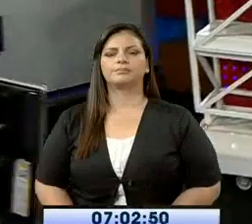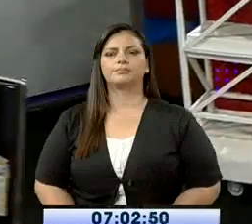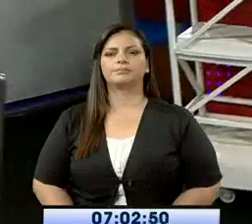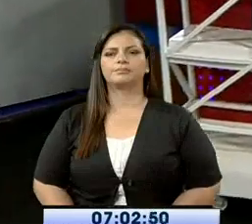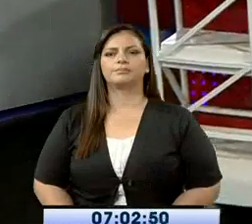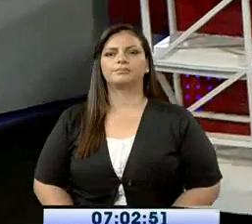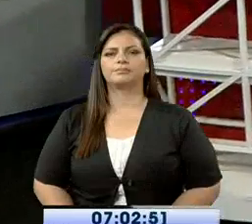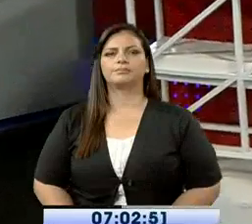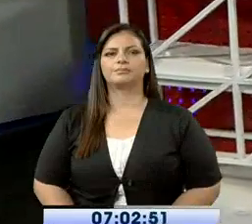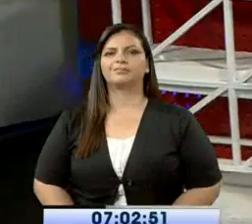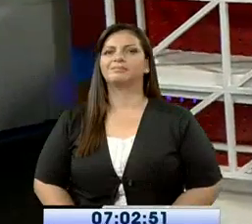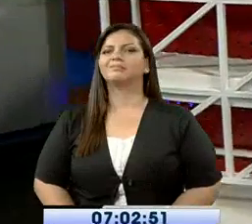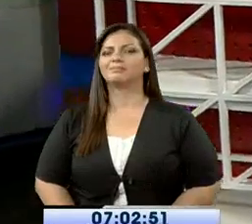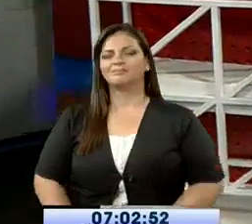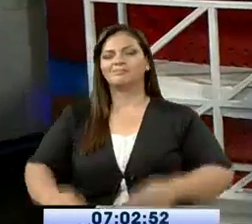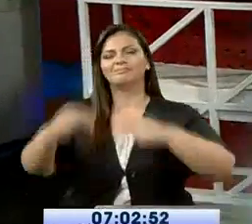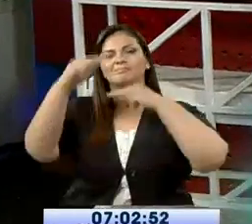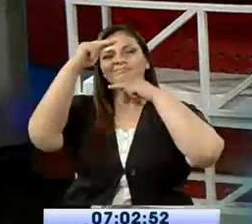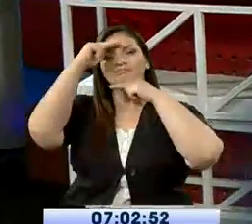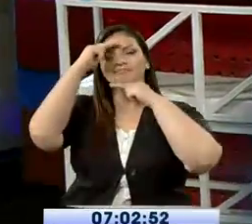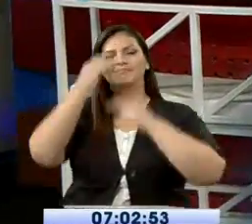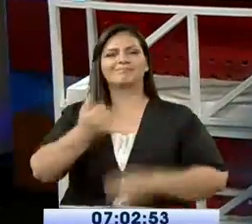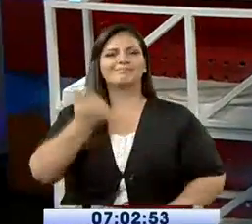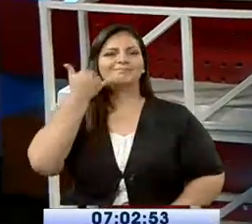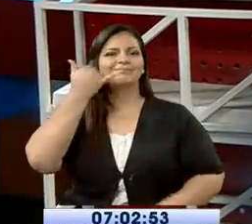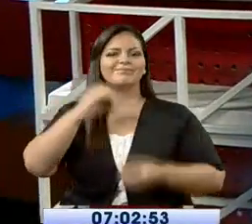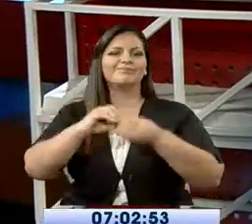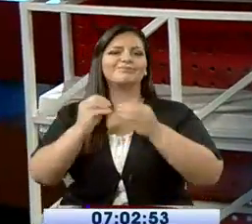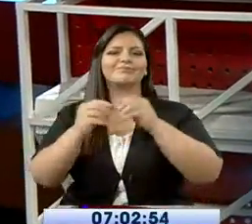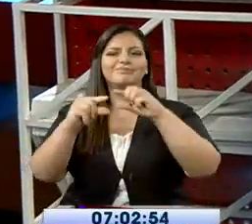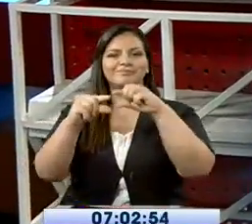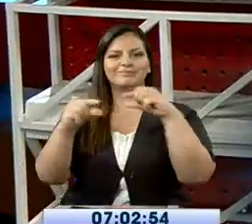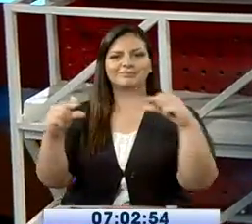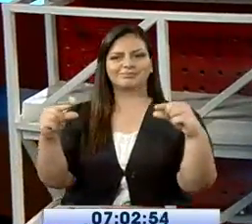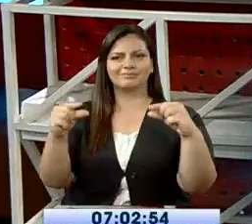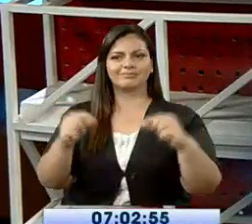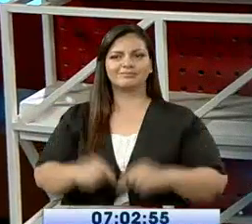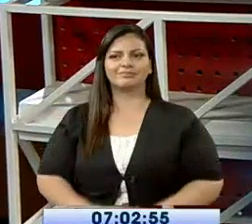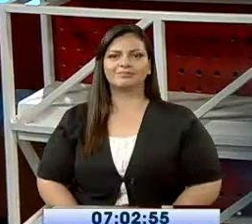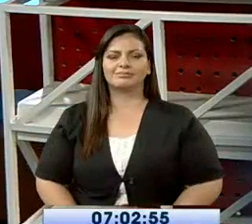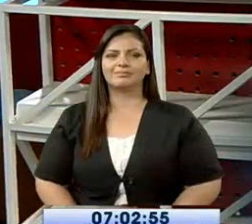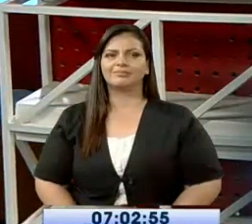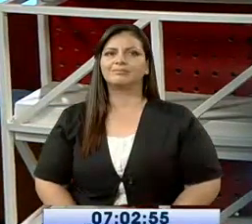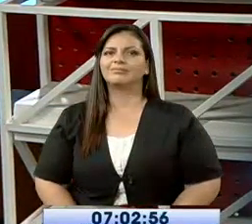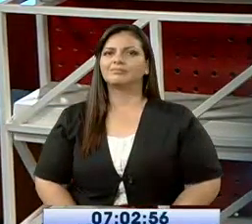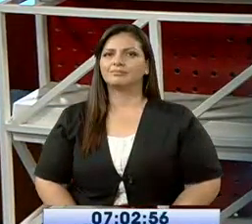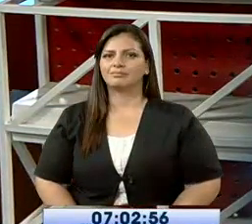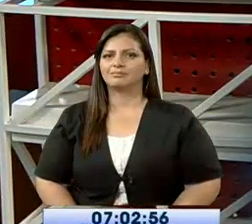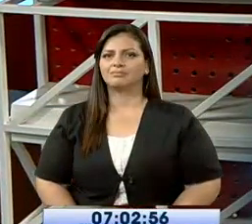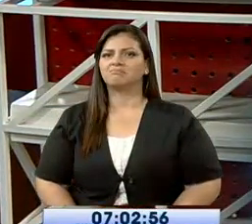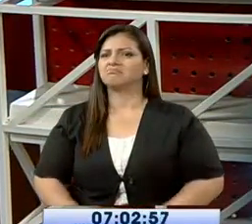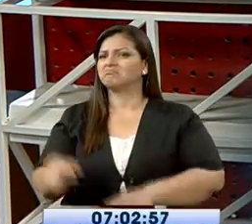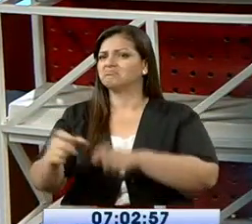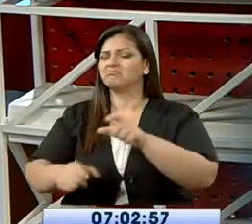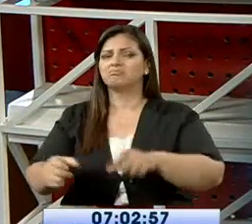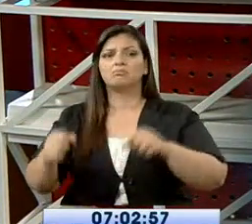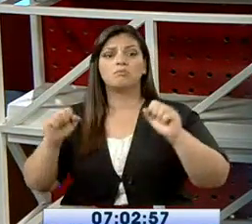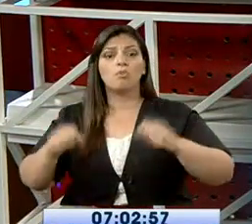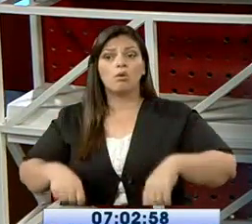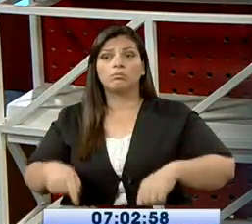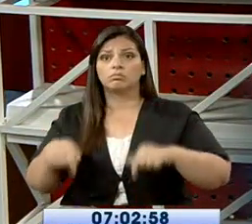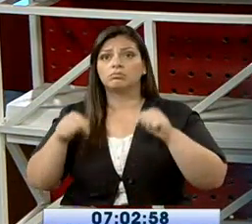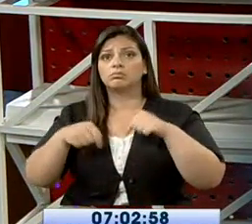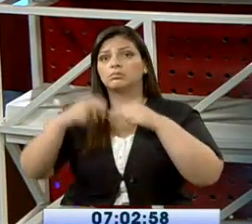Muy bien, números de teléfono, señor productor, por favor, para saber que nuestros televidentes se enteren cómo escribirnos, a